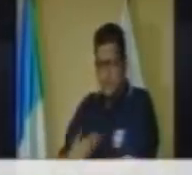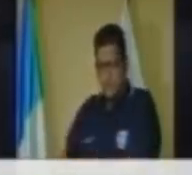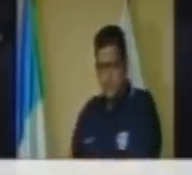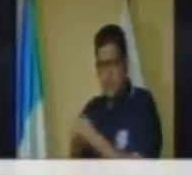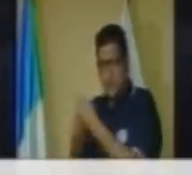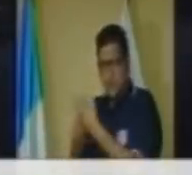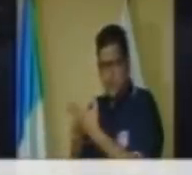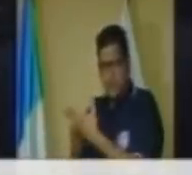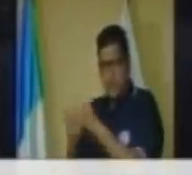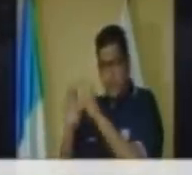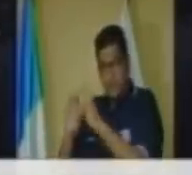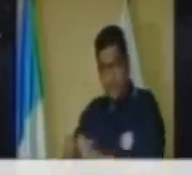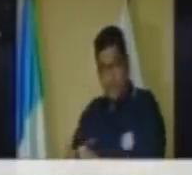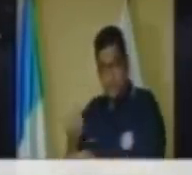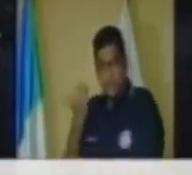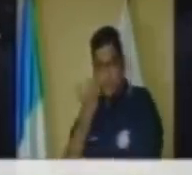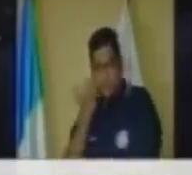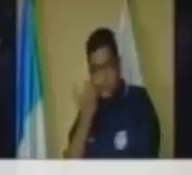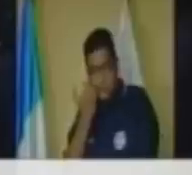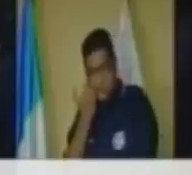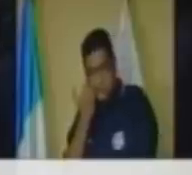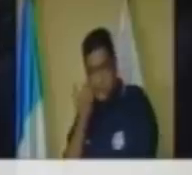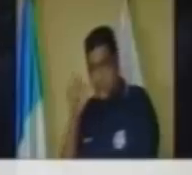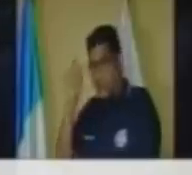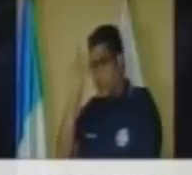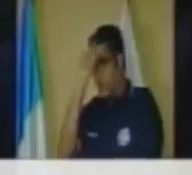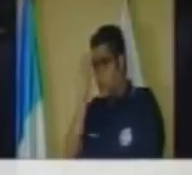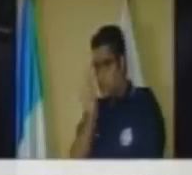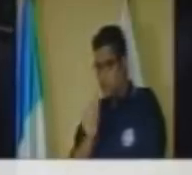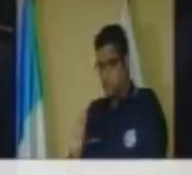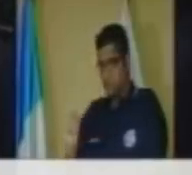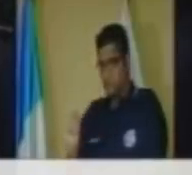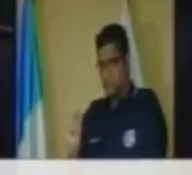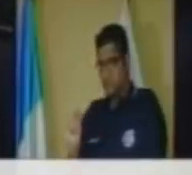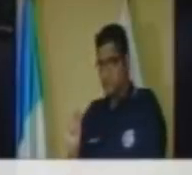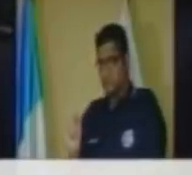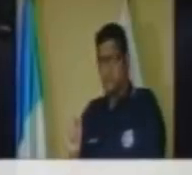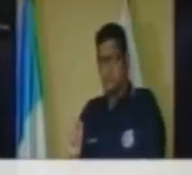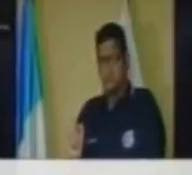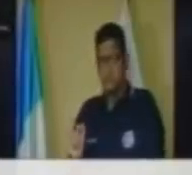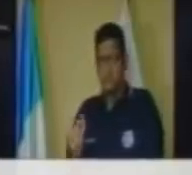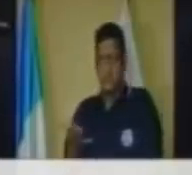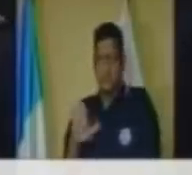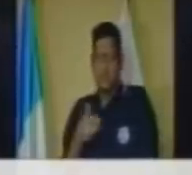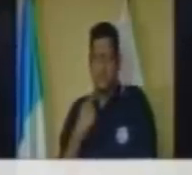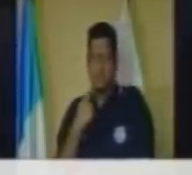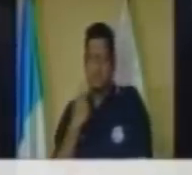que la persona venía del norte de Italia. Luego, el día siguiente, dijo que de España,